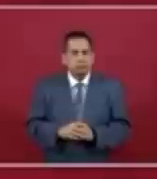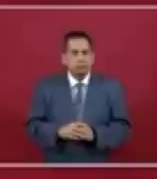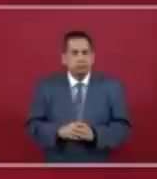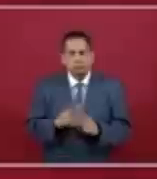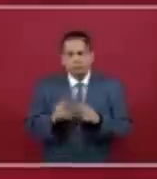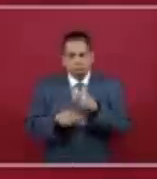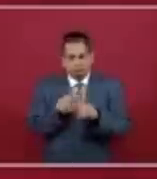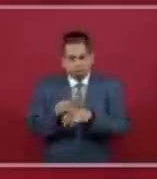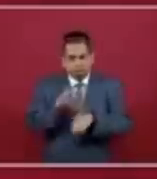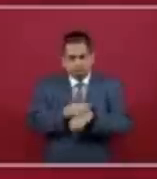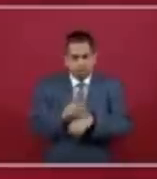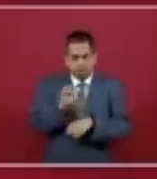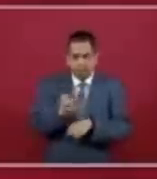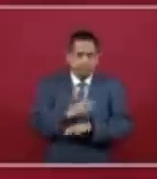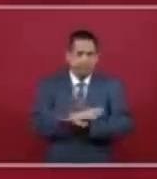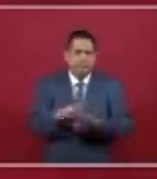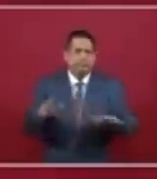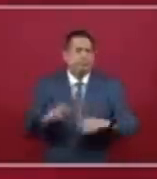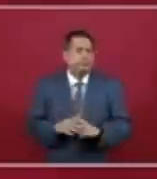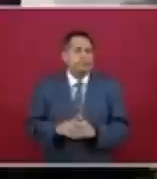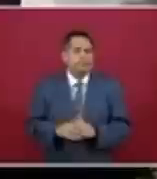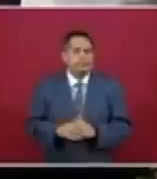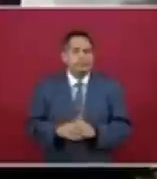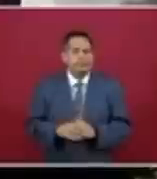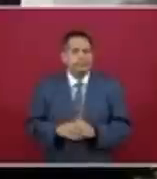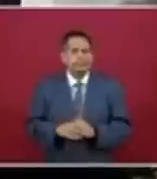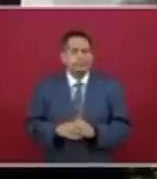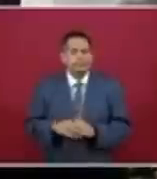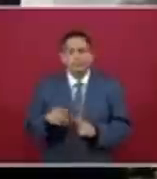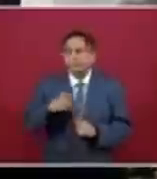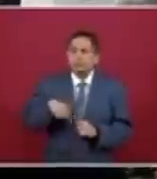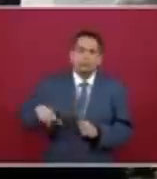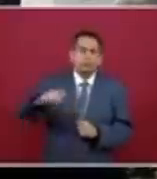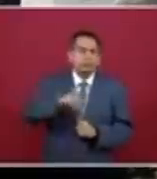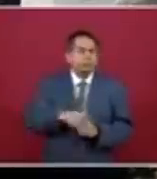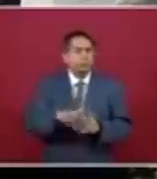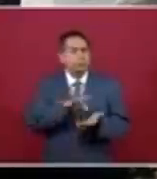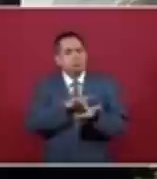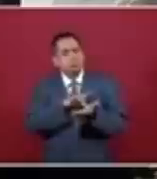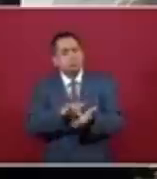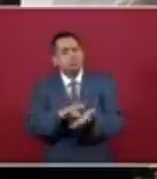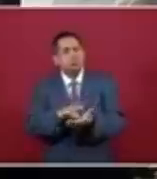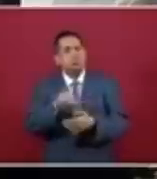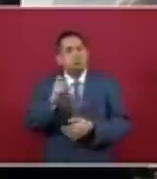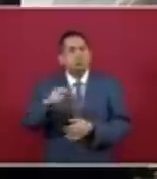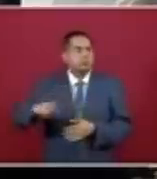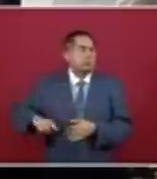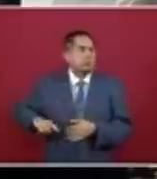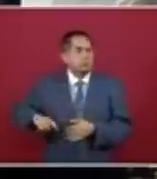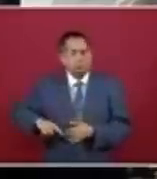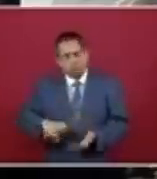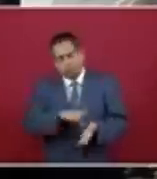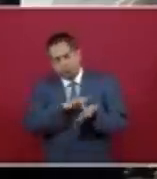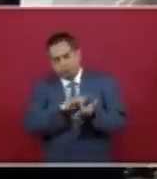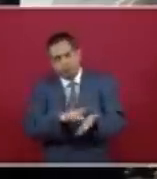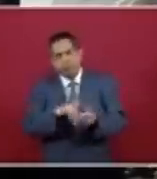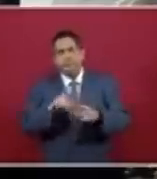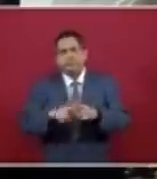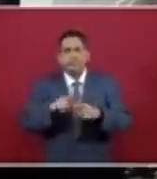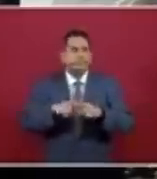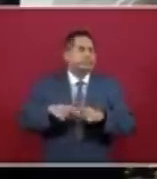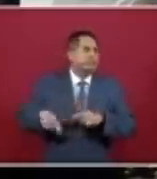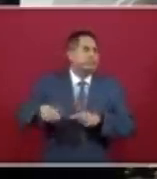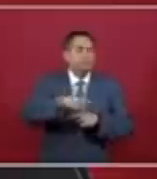a permitir. Todo el apoyo del gobierno, el ejercicio